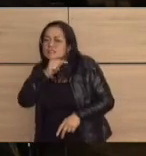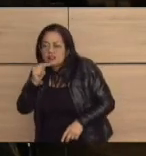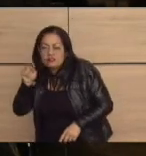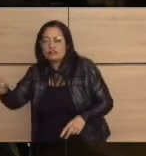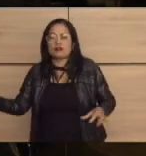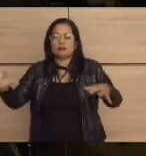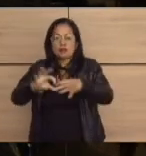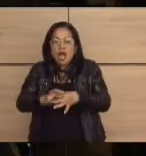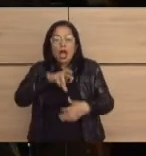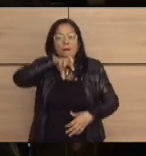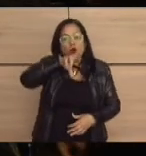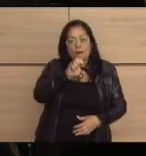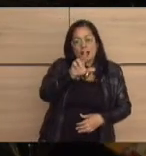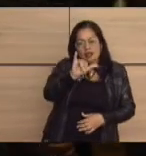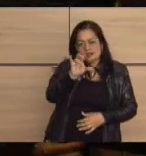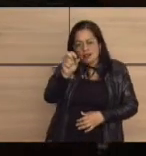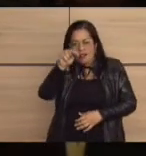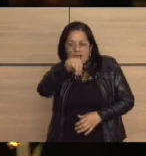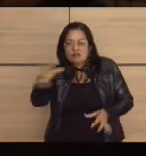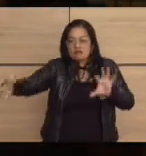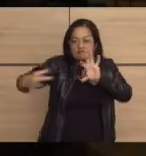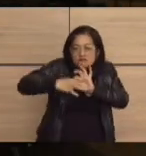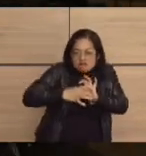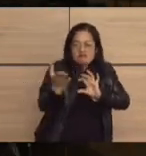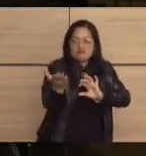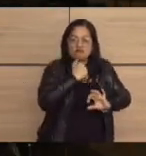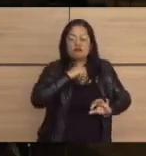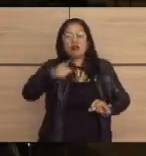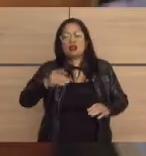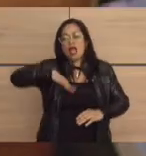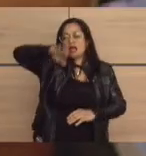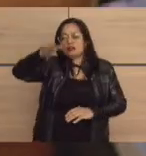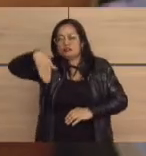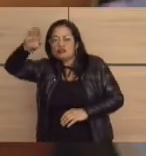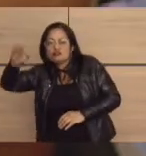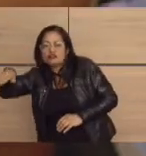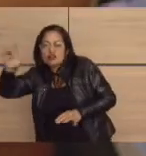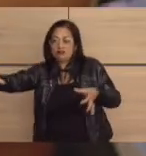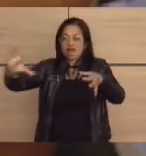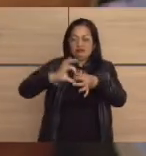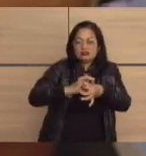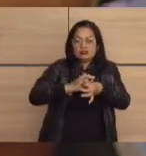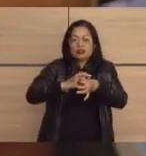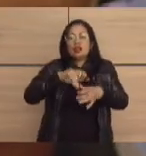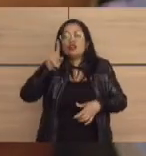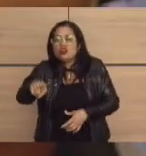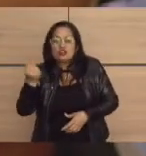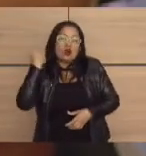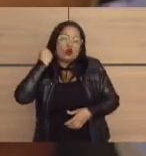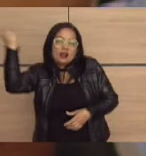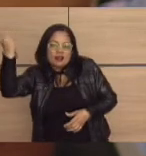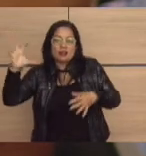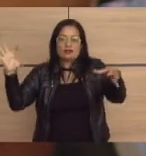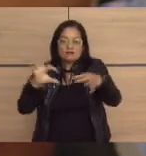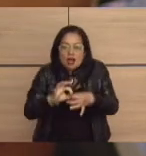con los de Popayán, que se unieran con los de Antioquia, que se unieran con los de Ocaña, que se unieran con los de